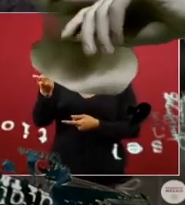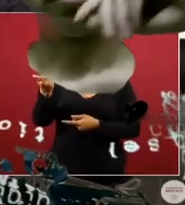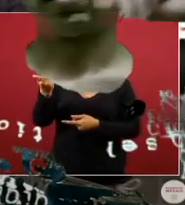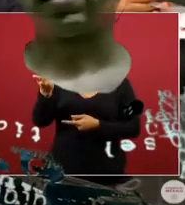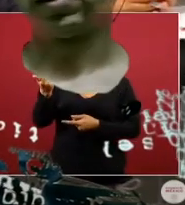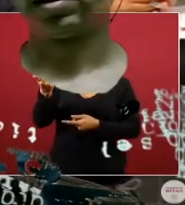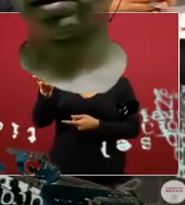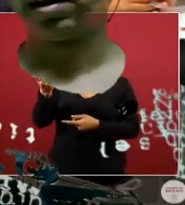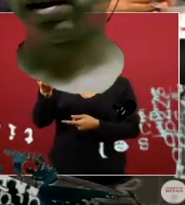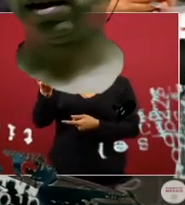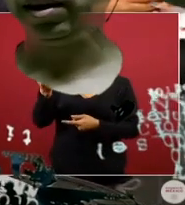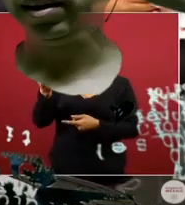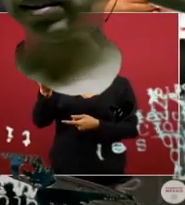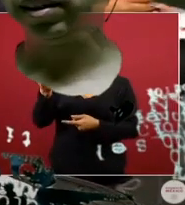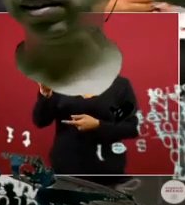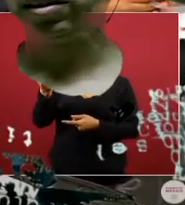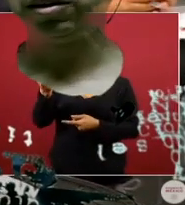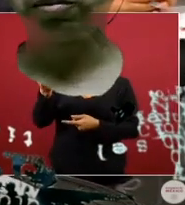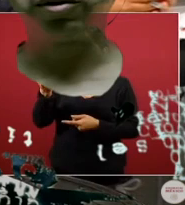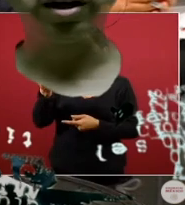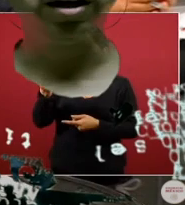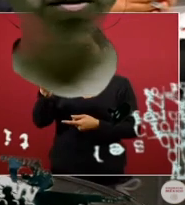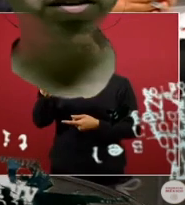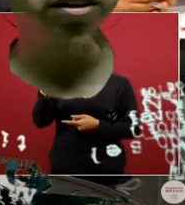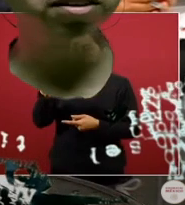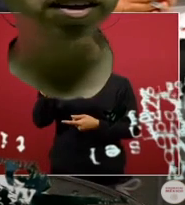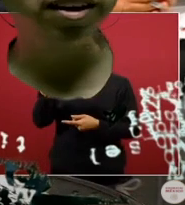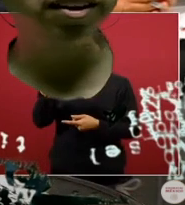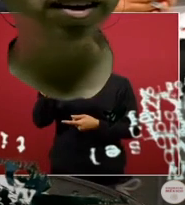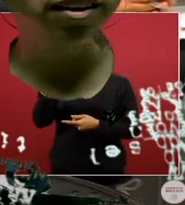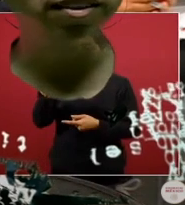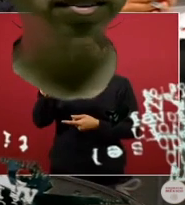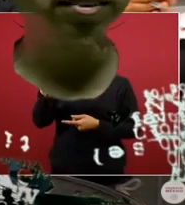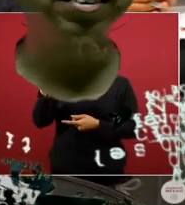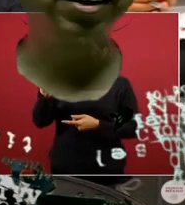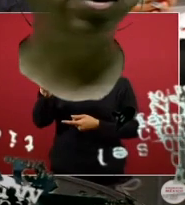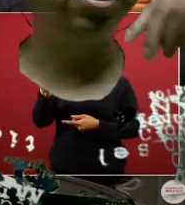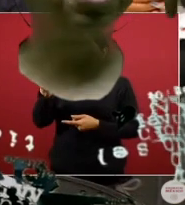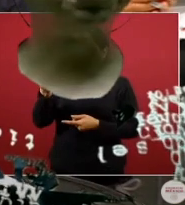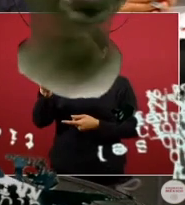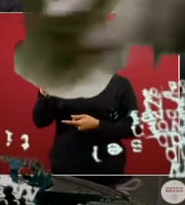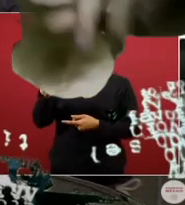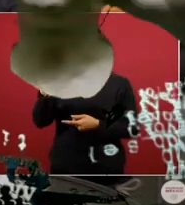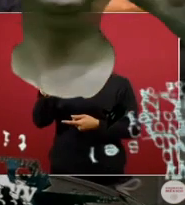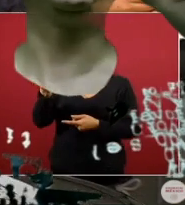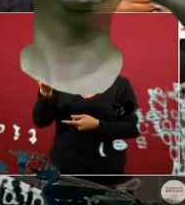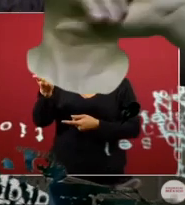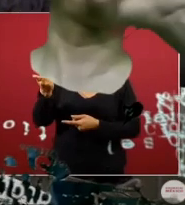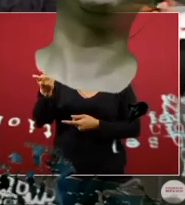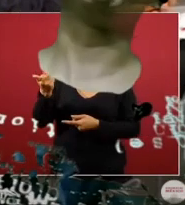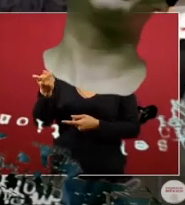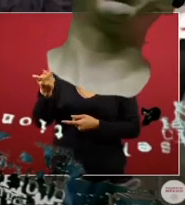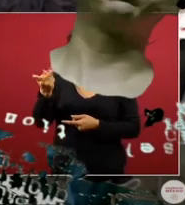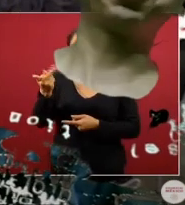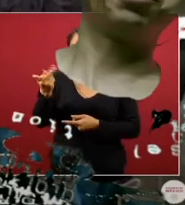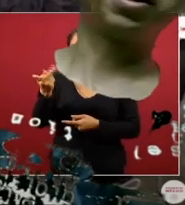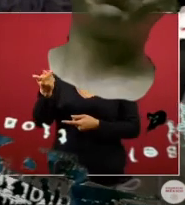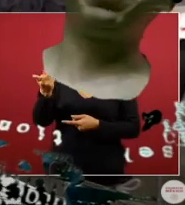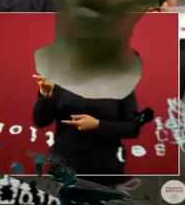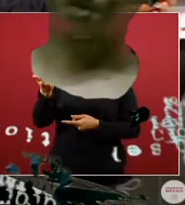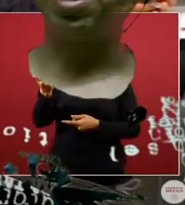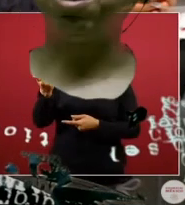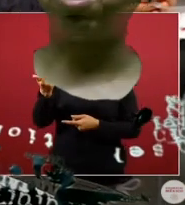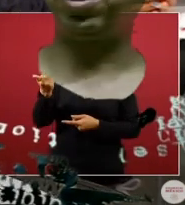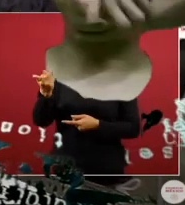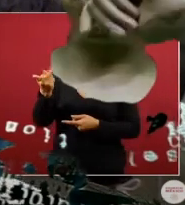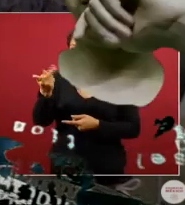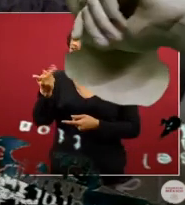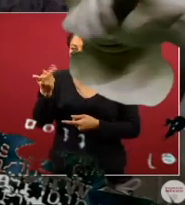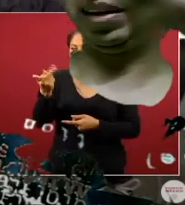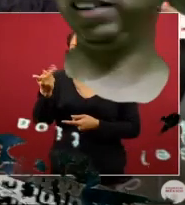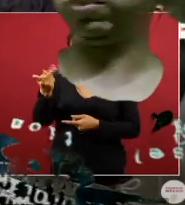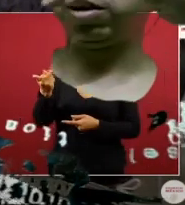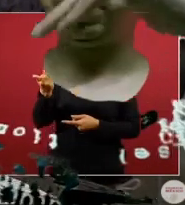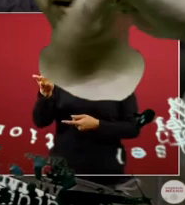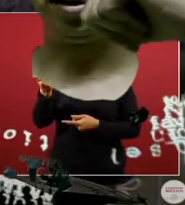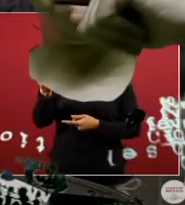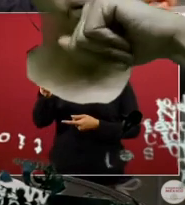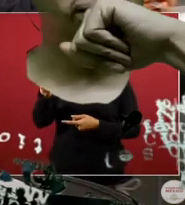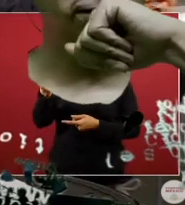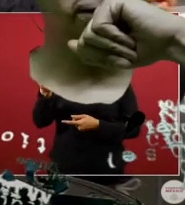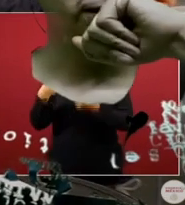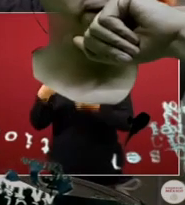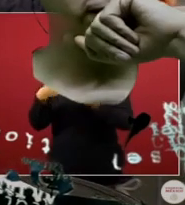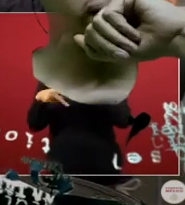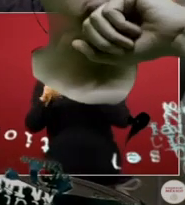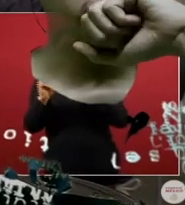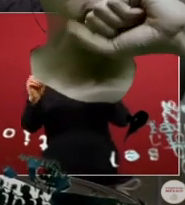Perfecto. Ahí está diciendo, ¿por qué no está el secretario? Ya, como que ahí ya desde ahí empezamos como que a ver algo raro, ¿no? En lo que viene,